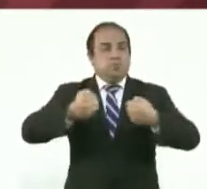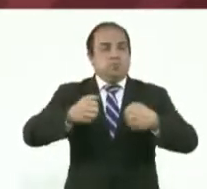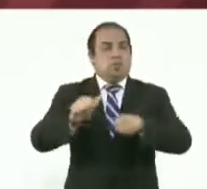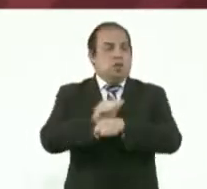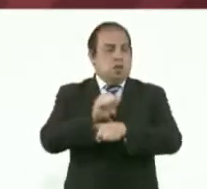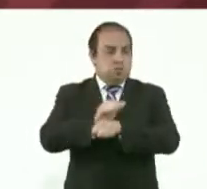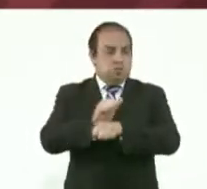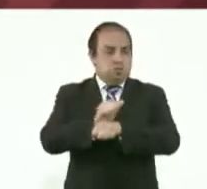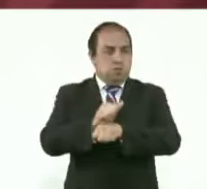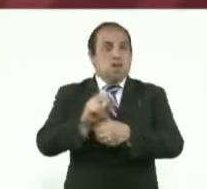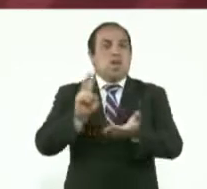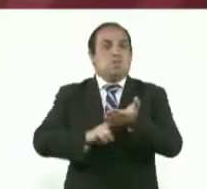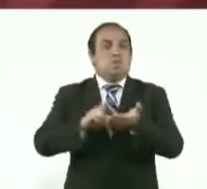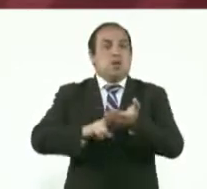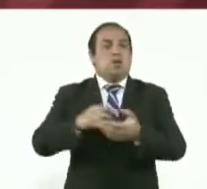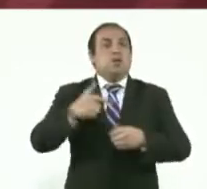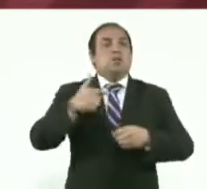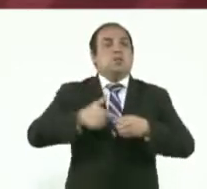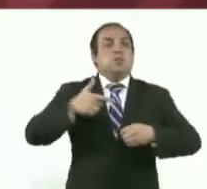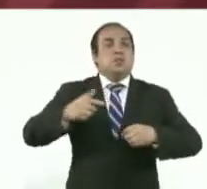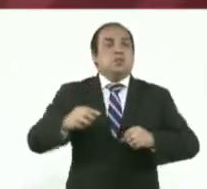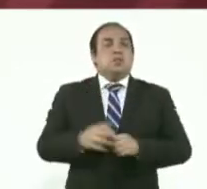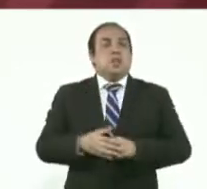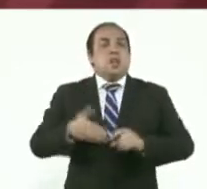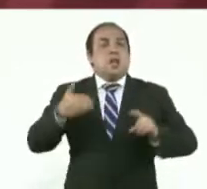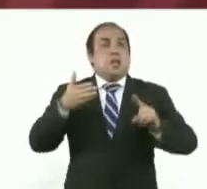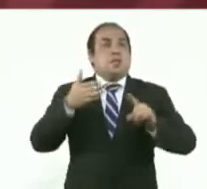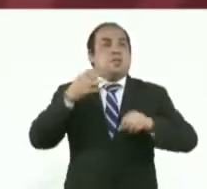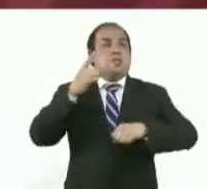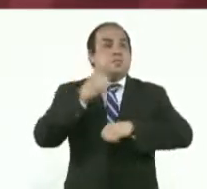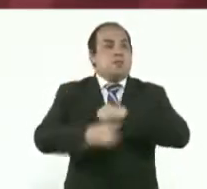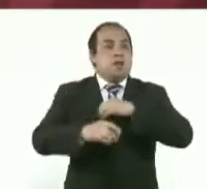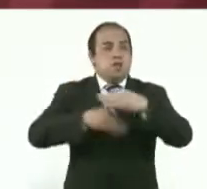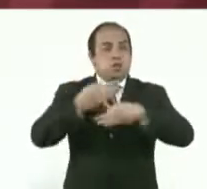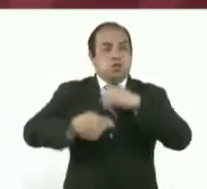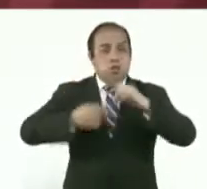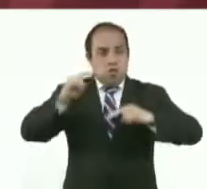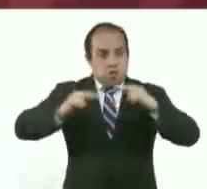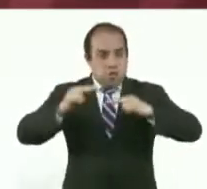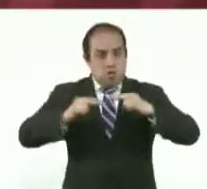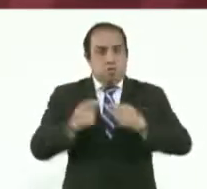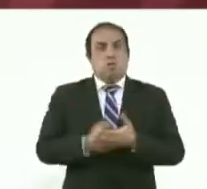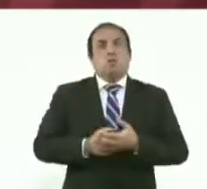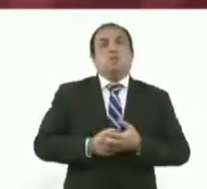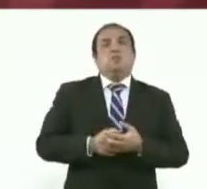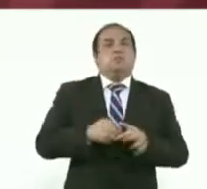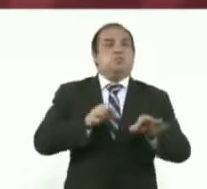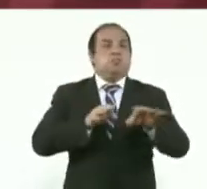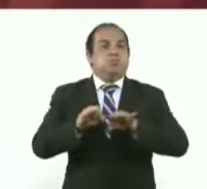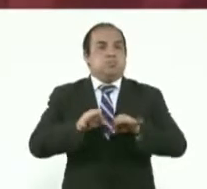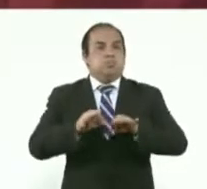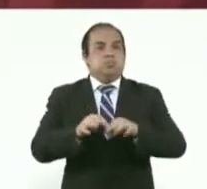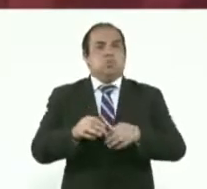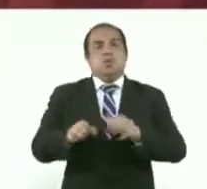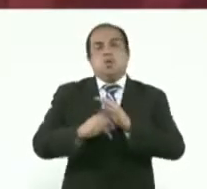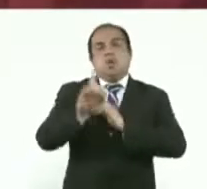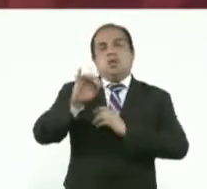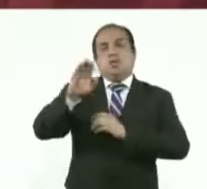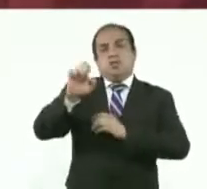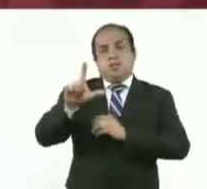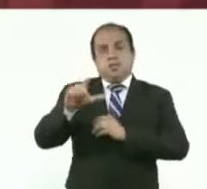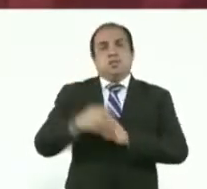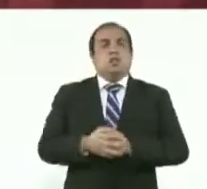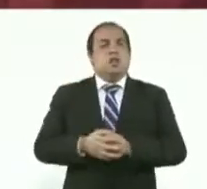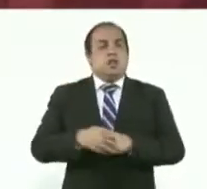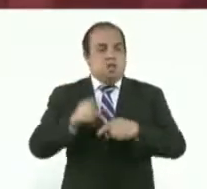pues impacta en toda la cadena productiva. Igual el precio del diésel, obviamente el precio de los combustibles impacta